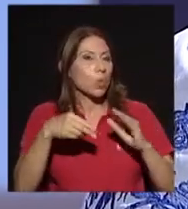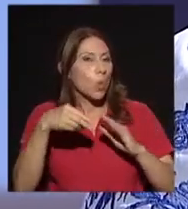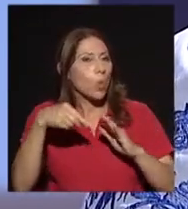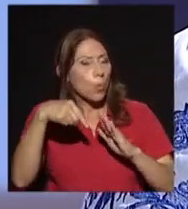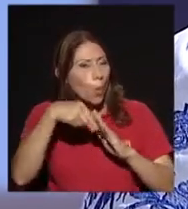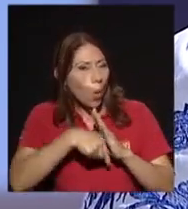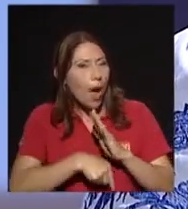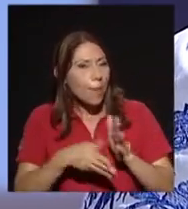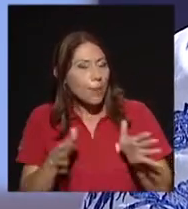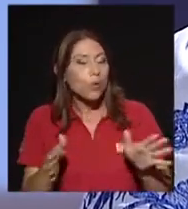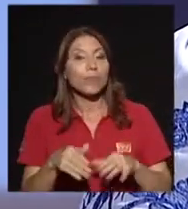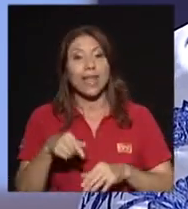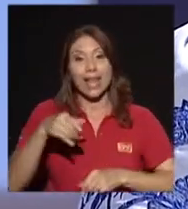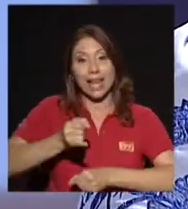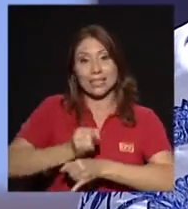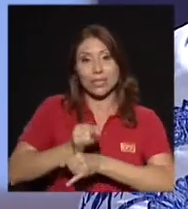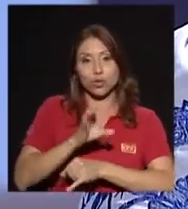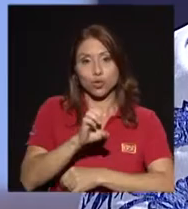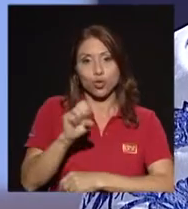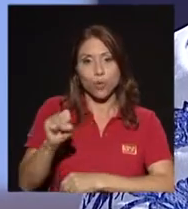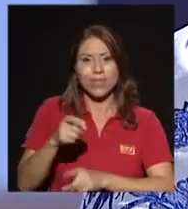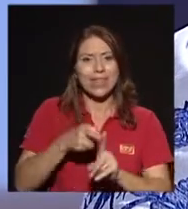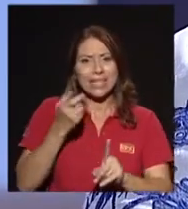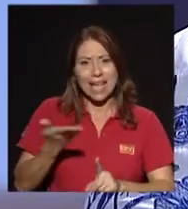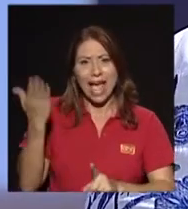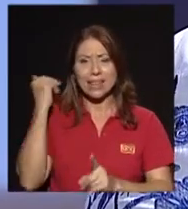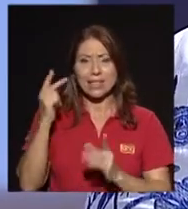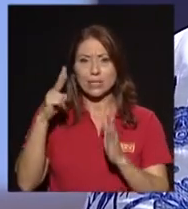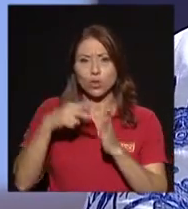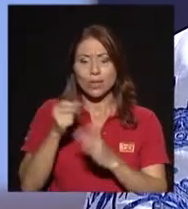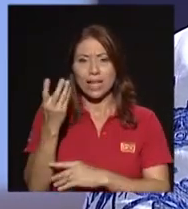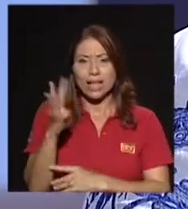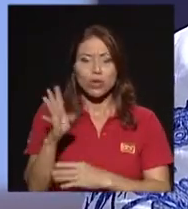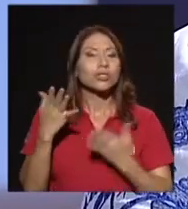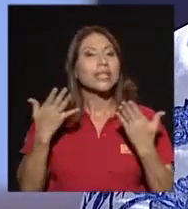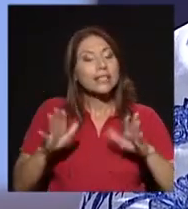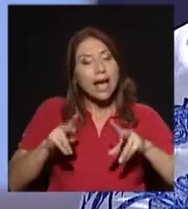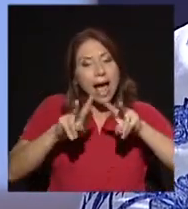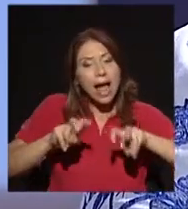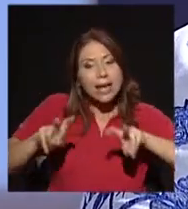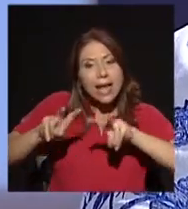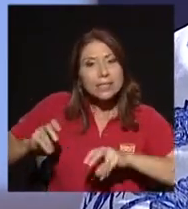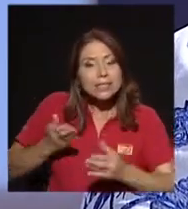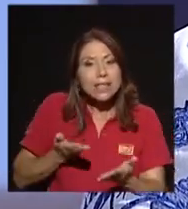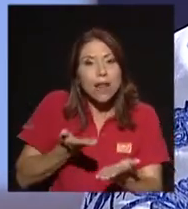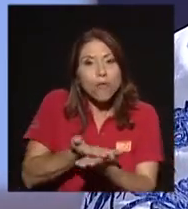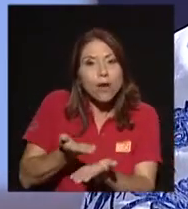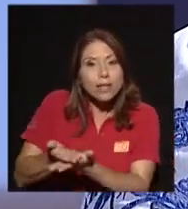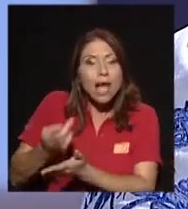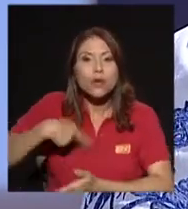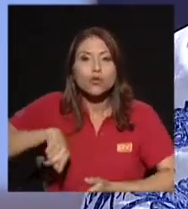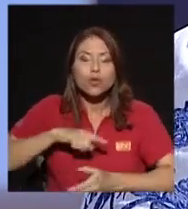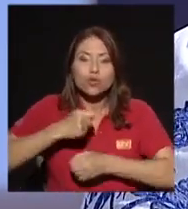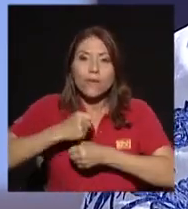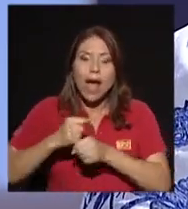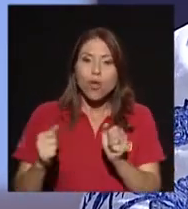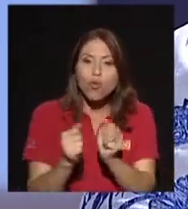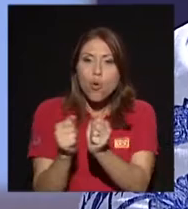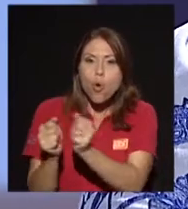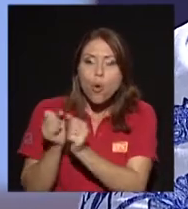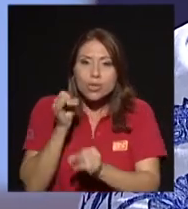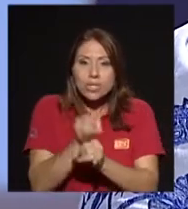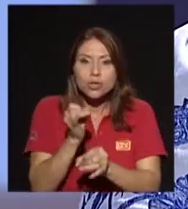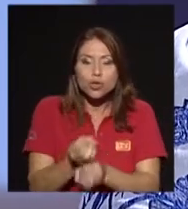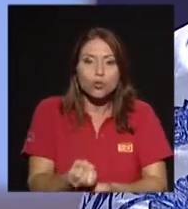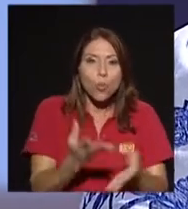En la institución desde antes, desde el 2014, hizo un análisis de la oferta. Hemos trabajado de la mano con instituciones